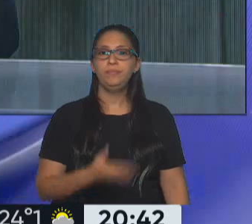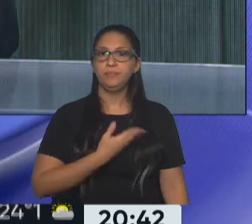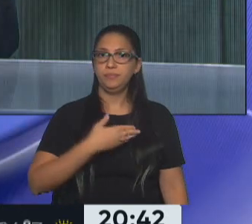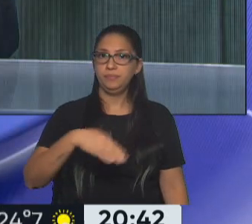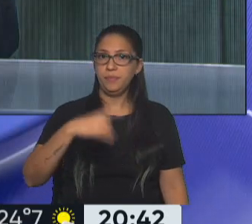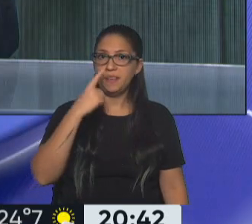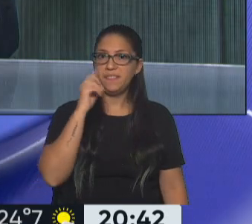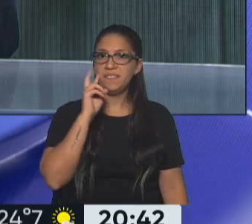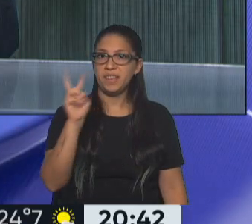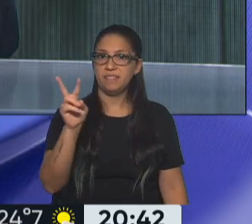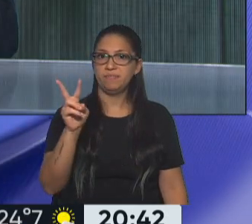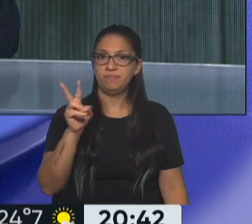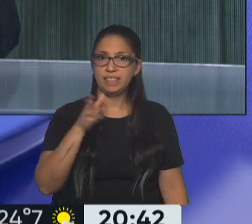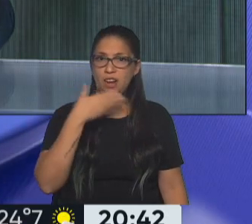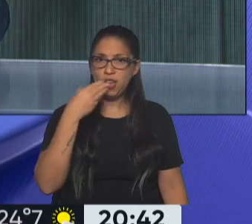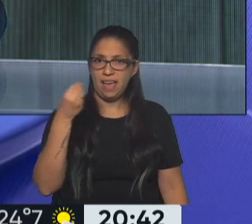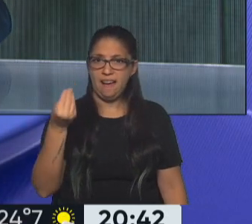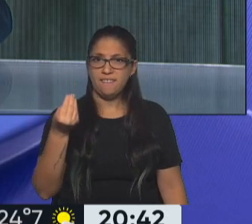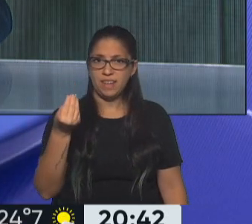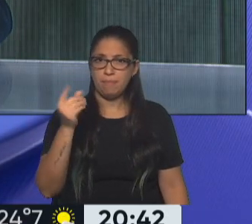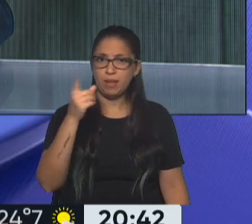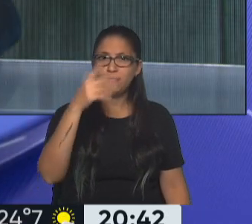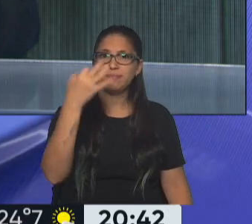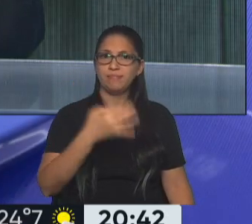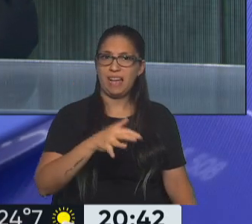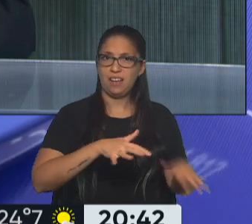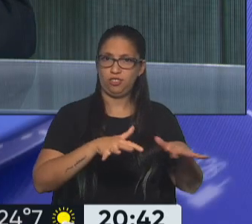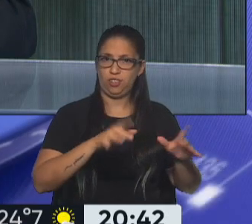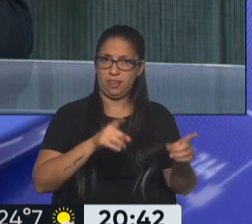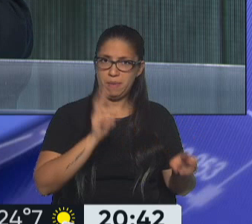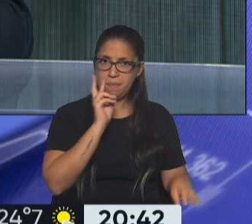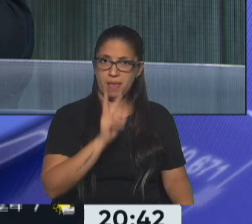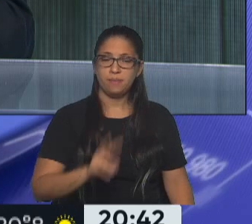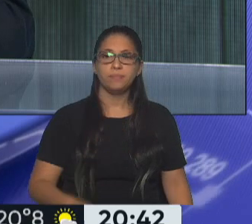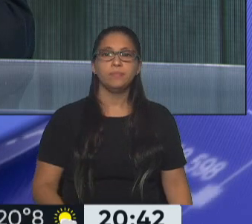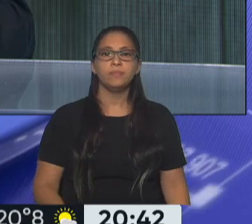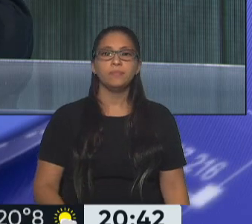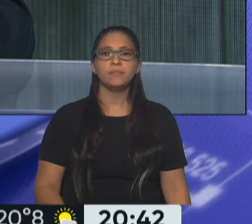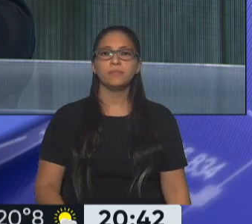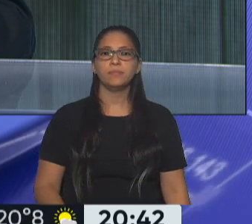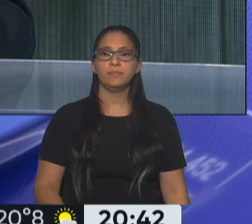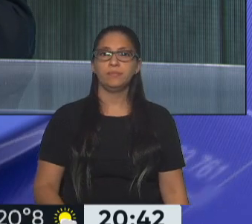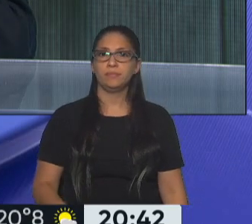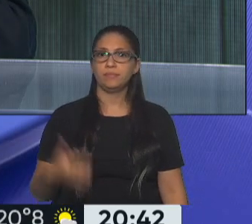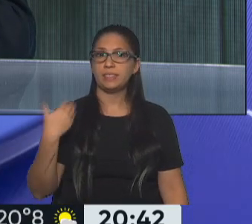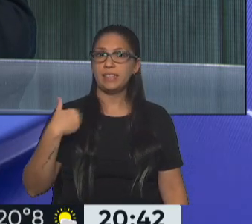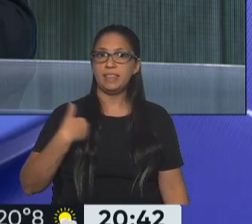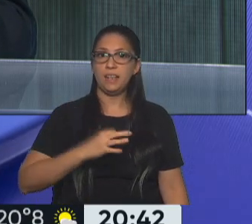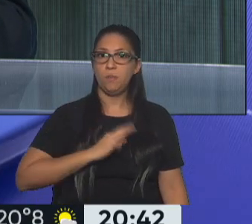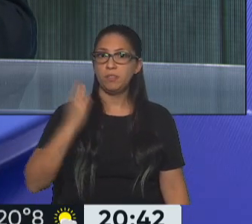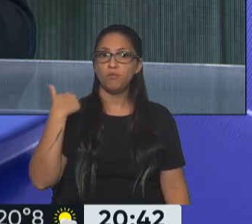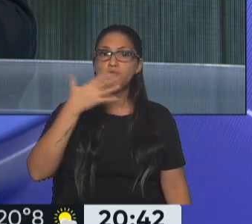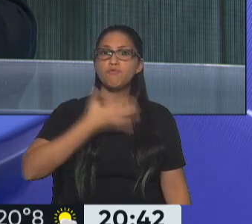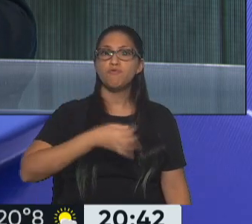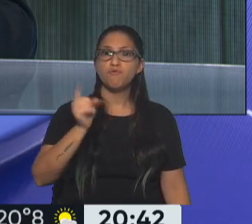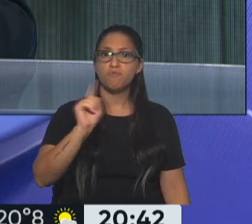mucho las declaraciones, pero mira mucho más los hechos. Vos fíjate que el año pasado la Argentina incumplió todas las